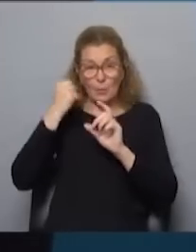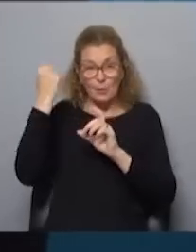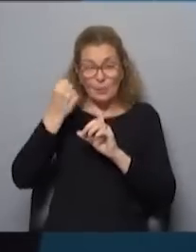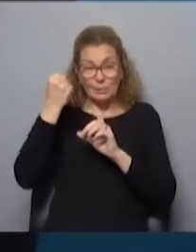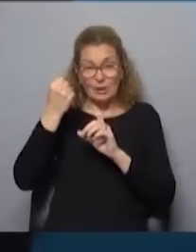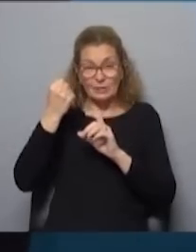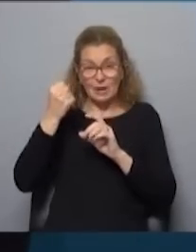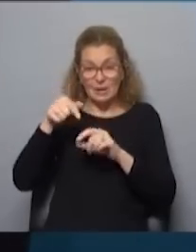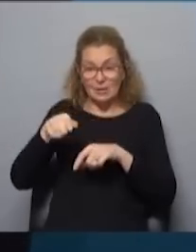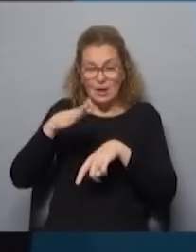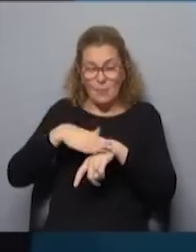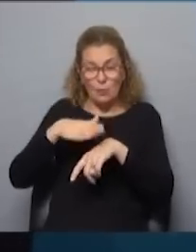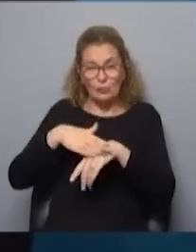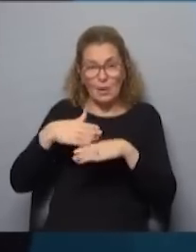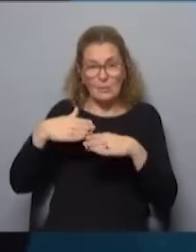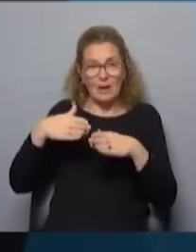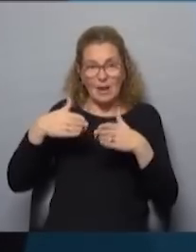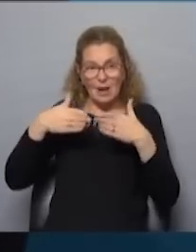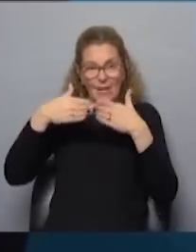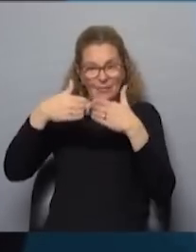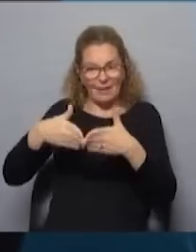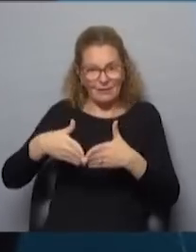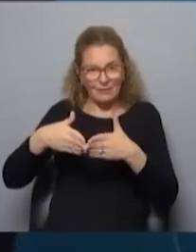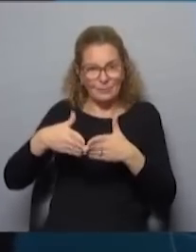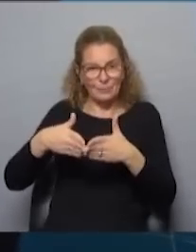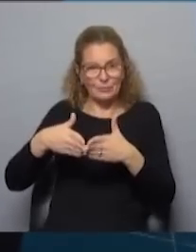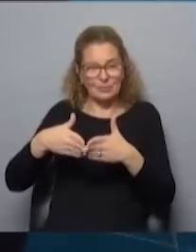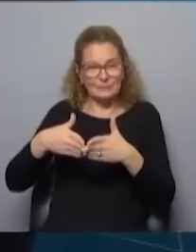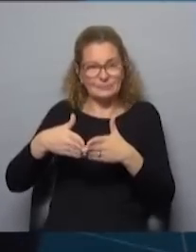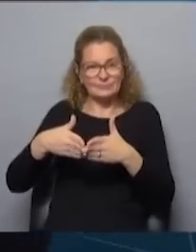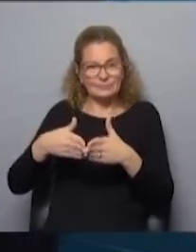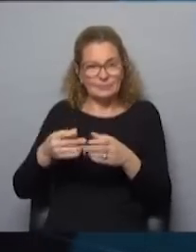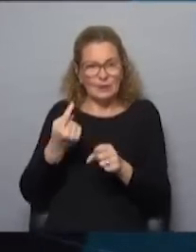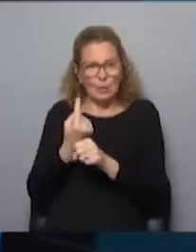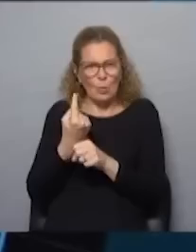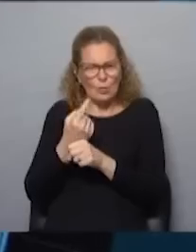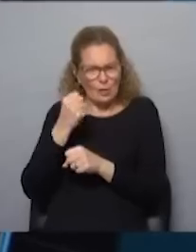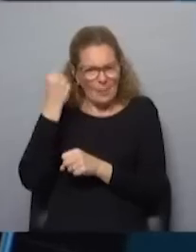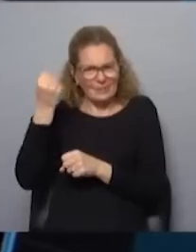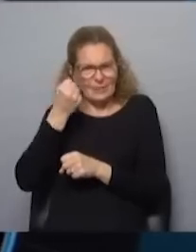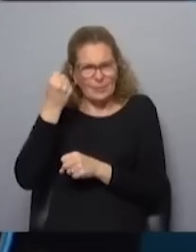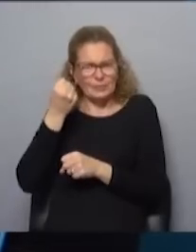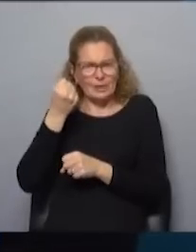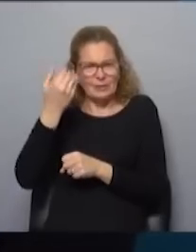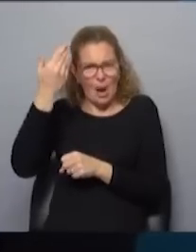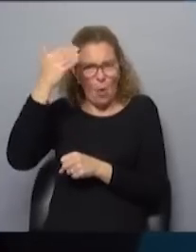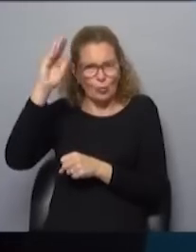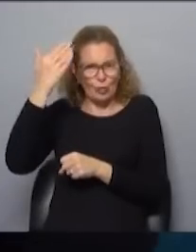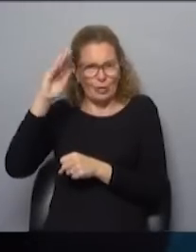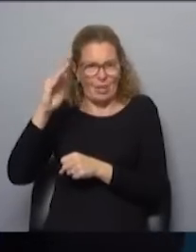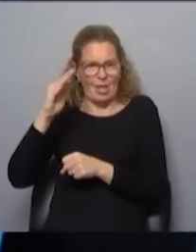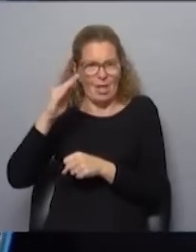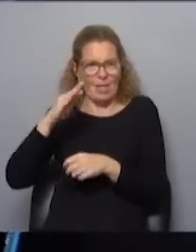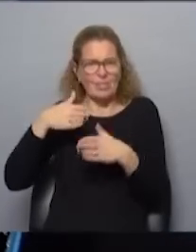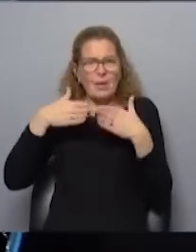autoridad portuaria qué cuál es uno de los cometidos fundamentales de la autoridad portuaria